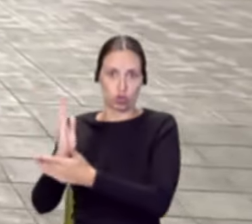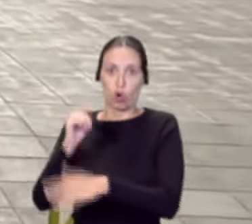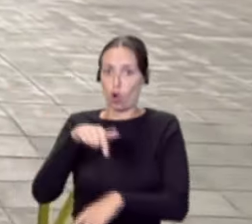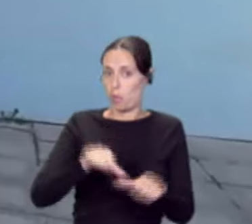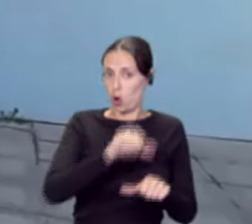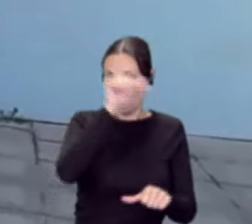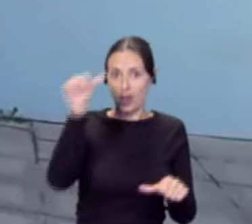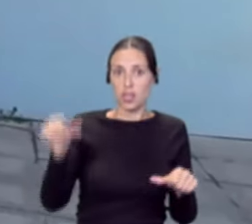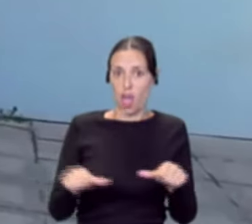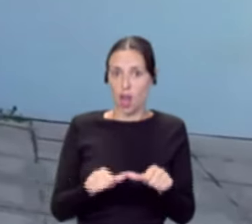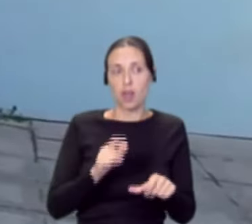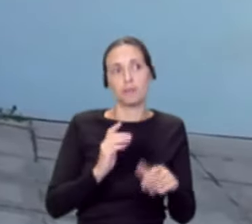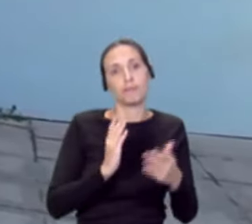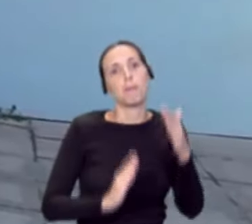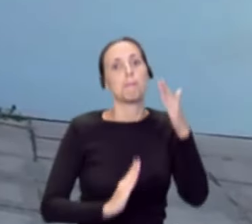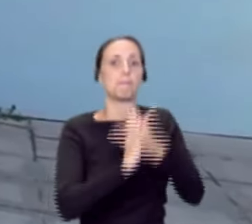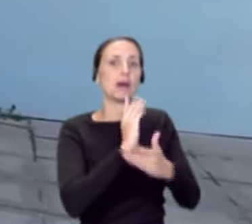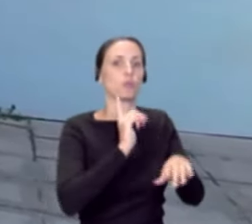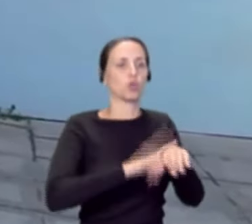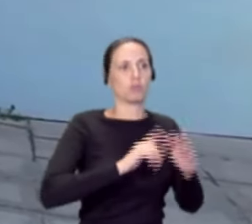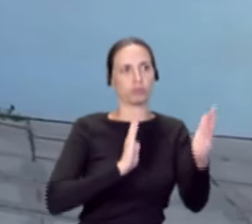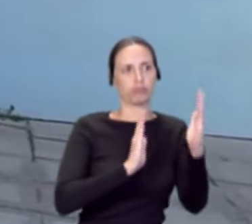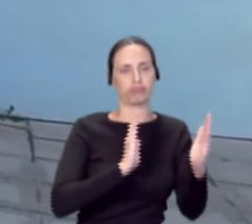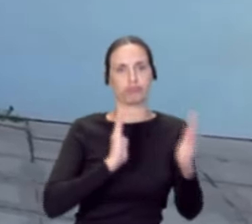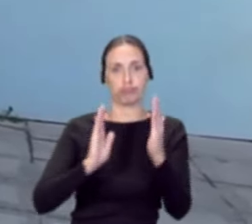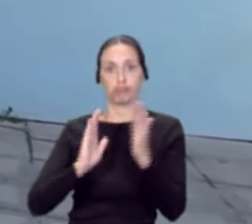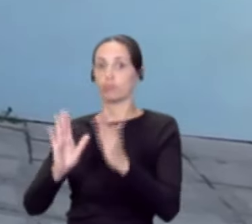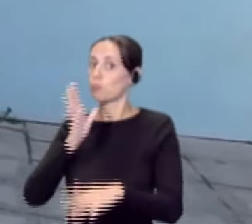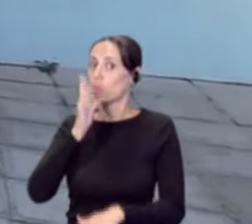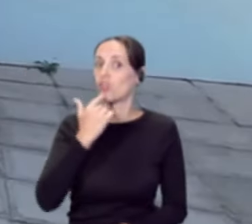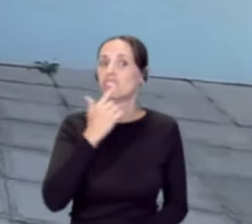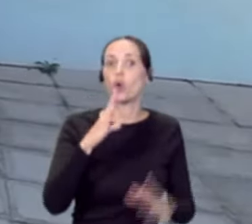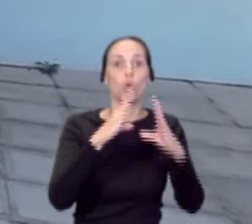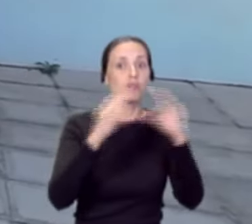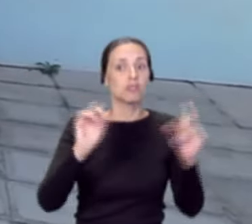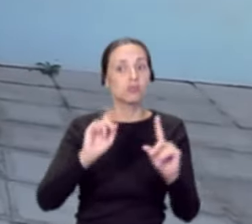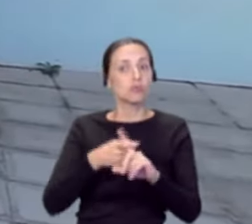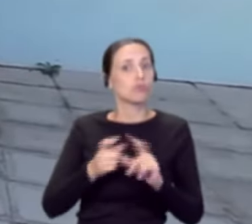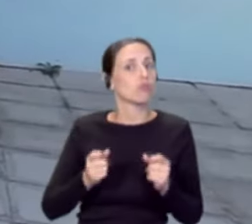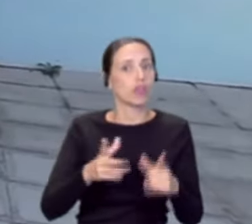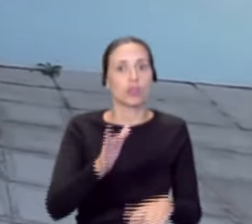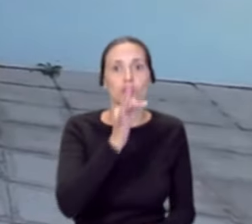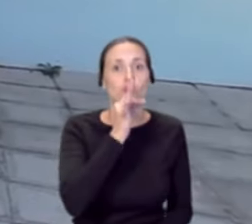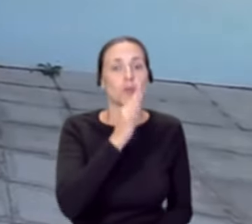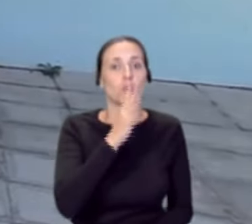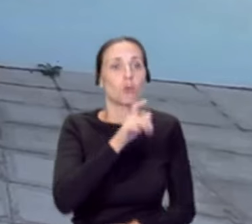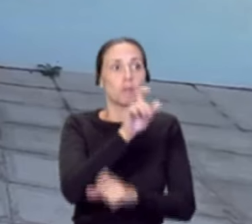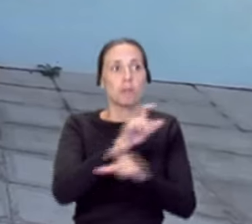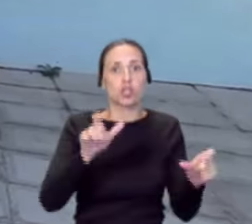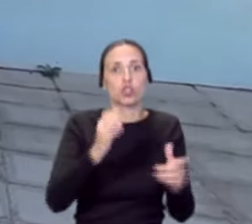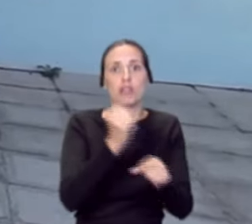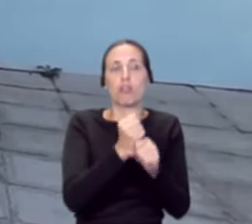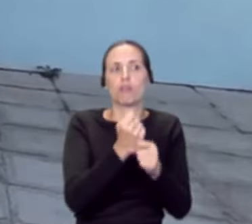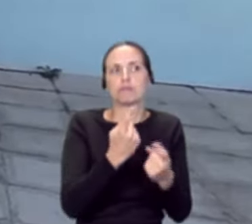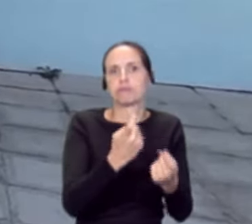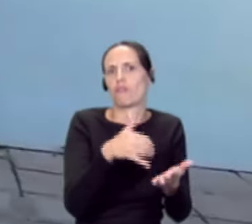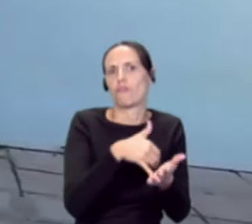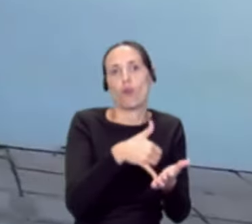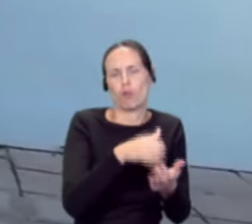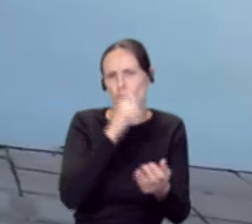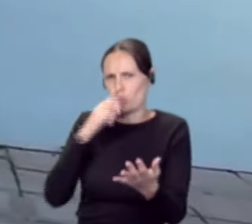Lo están viendo. Aseguran que la universidad continúa sin darles una solución al gran déficit de plazas que sufre el centro desde hace